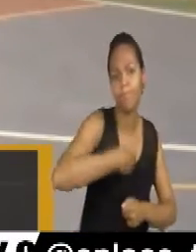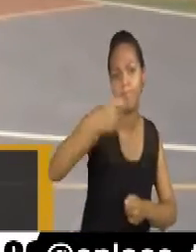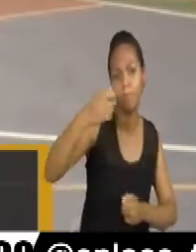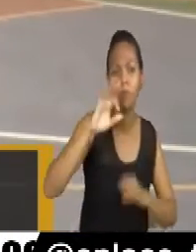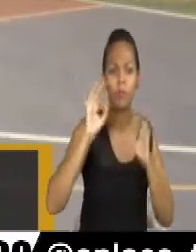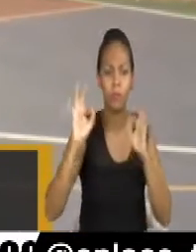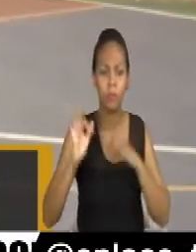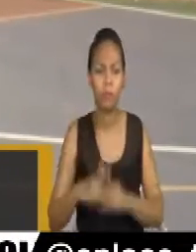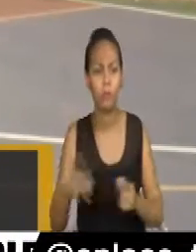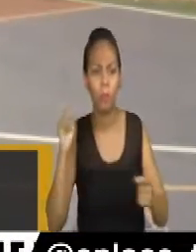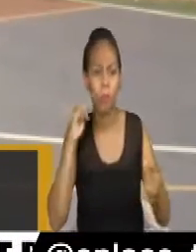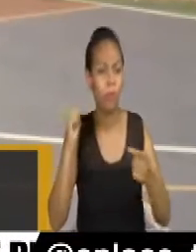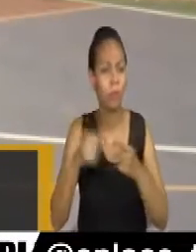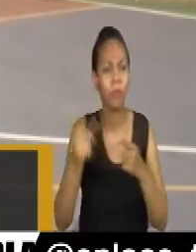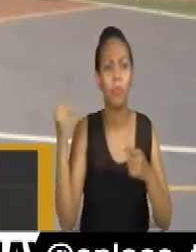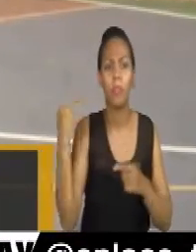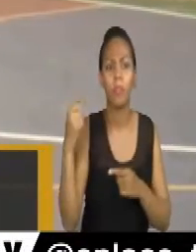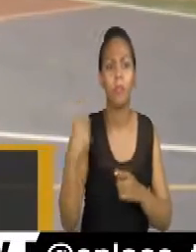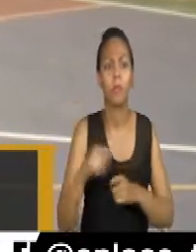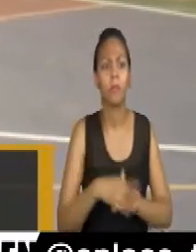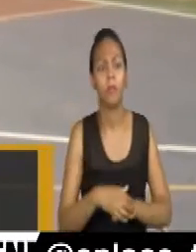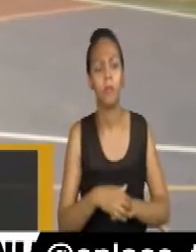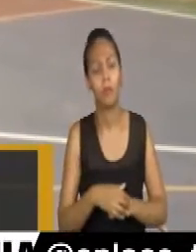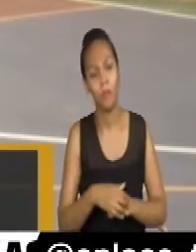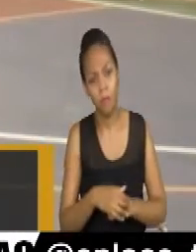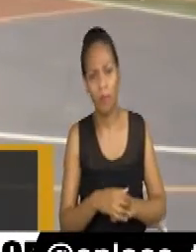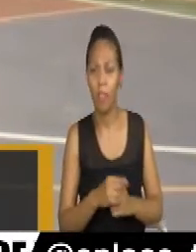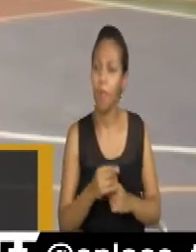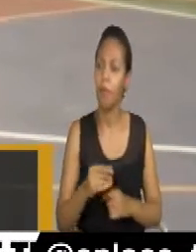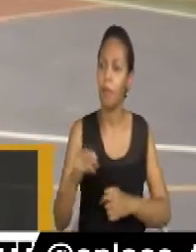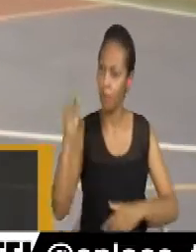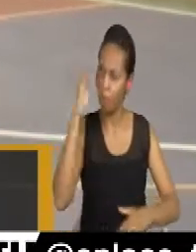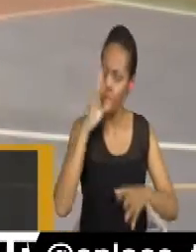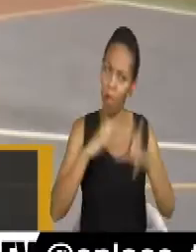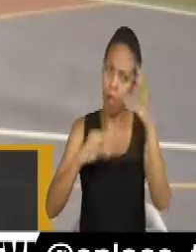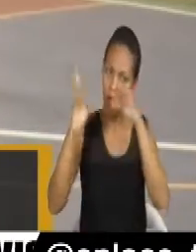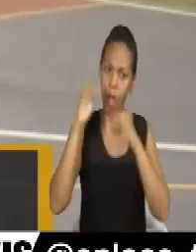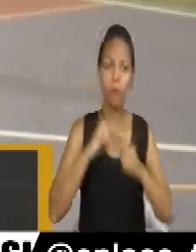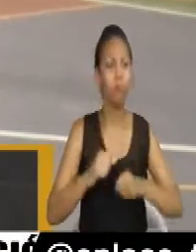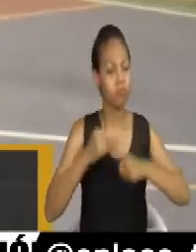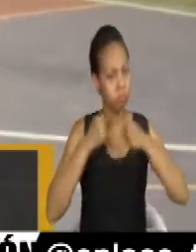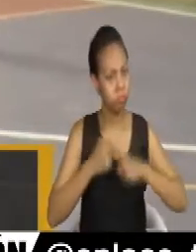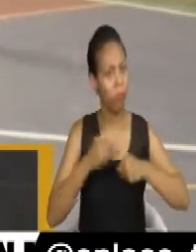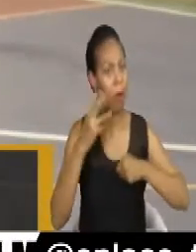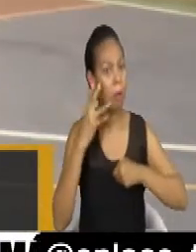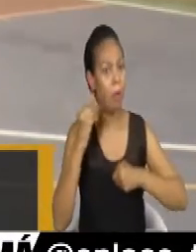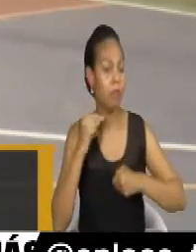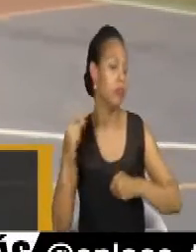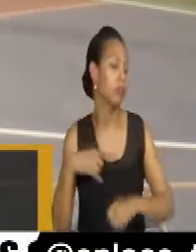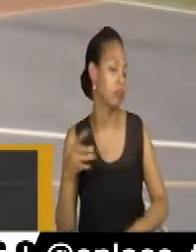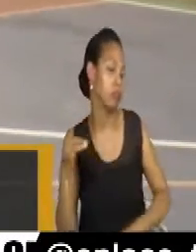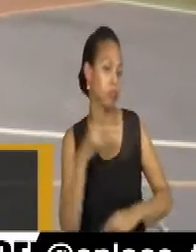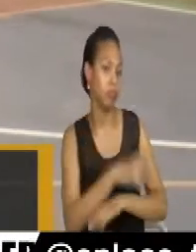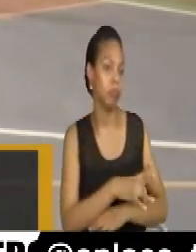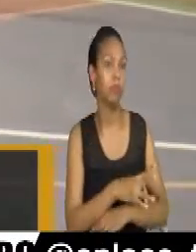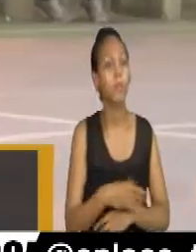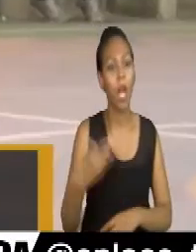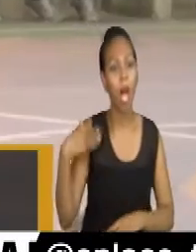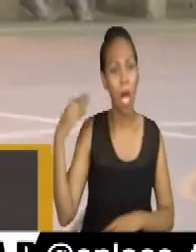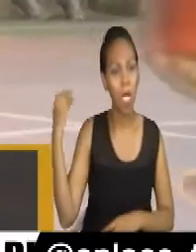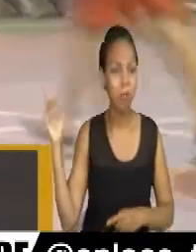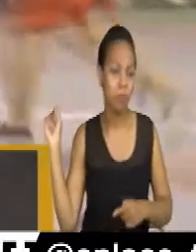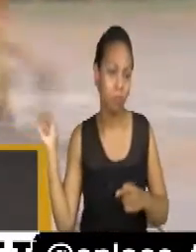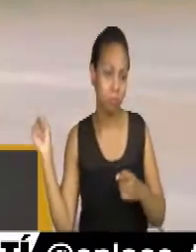tenemos? Pues poder seguir sumando experiencias para algún día poder lograr la victoria que pues tanto llevamos construyendo desde hace un tiempo